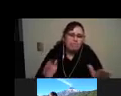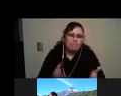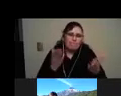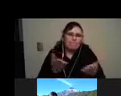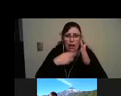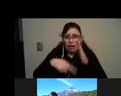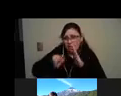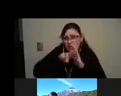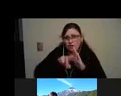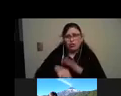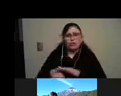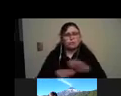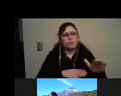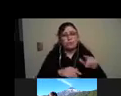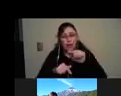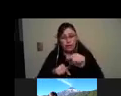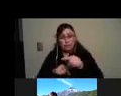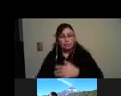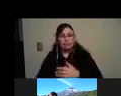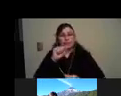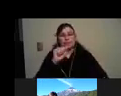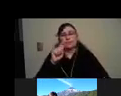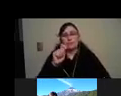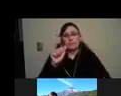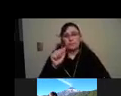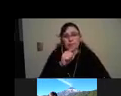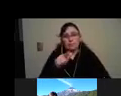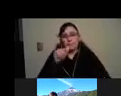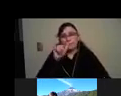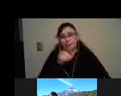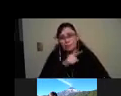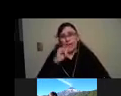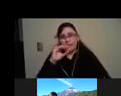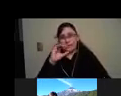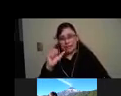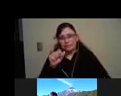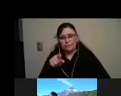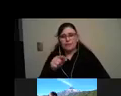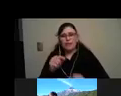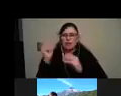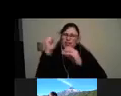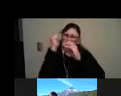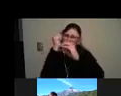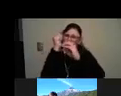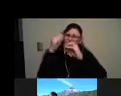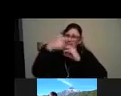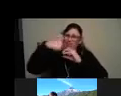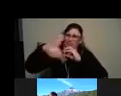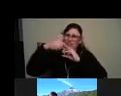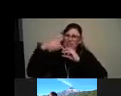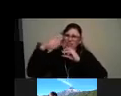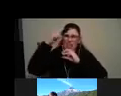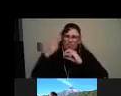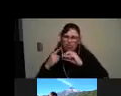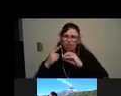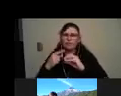Y la PCA táxica que se caracteriza por una lesión de tipo cerebelosa, ¿ya? Y que hay gran